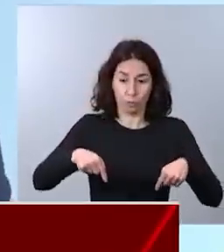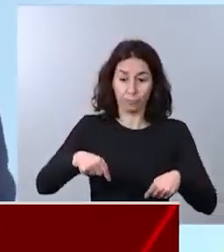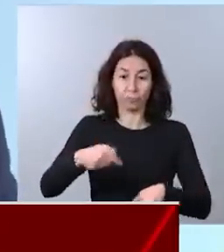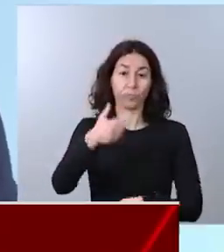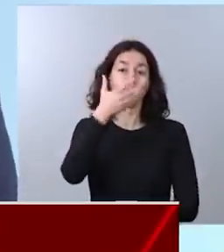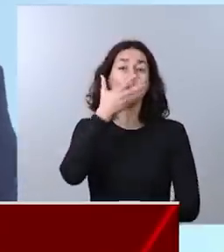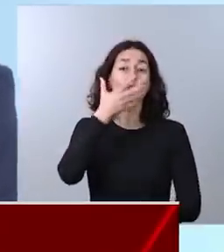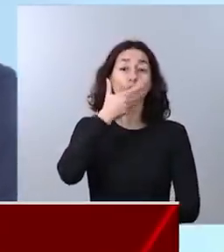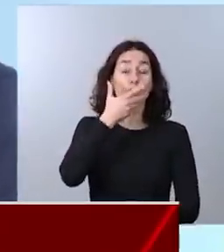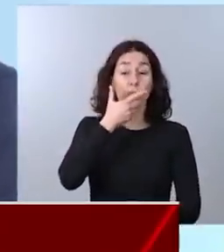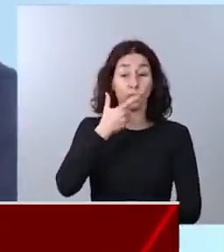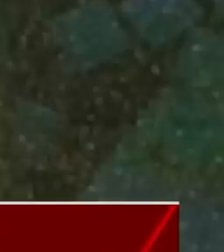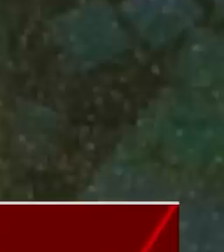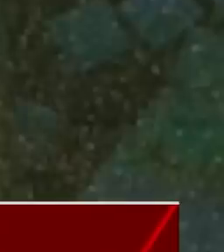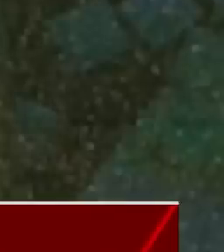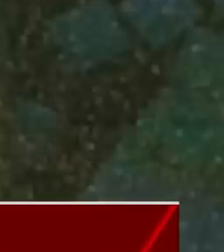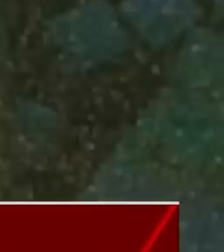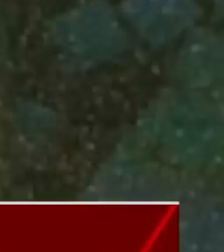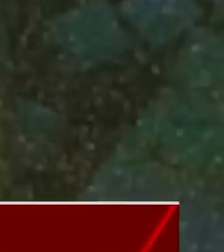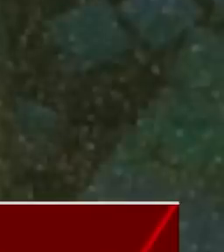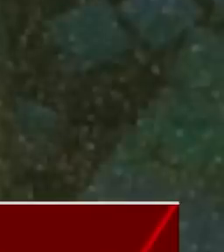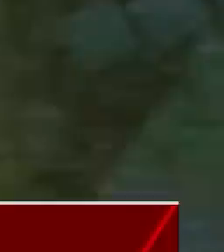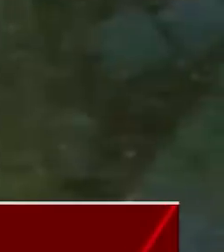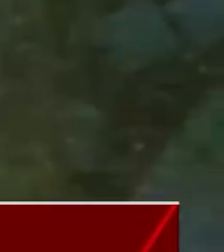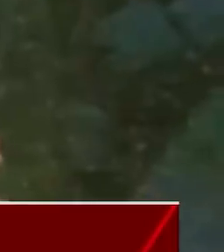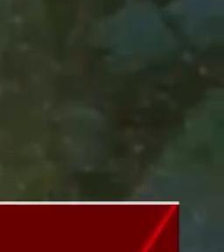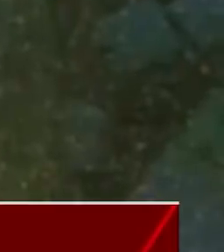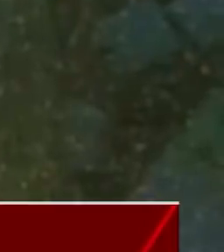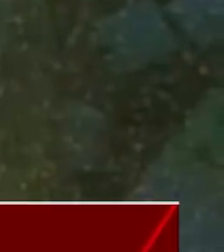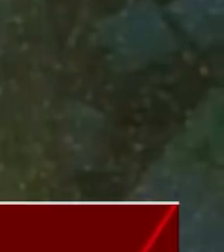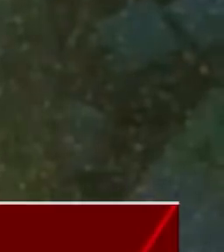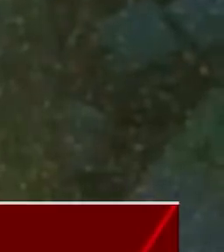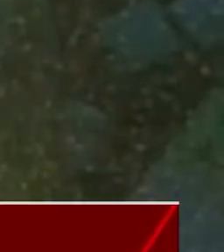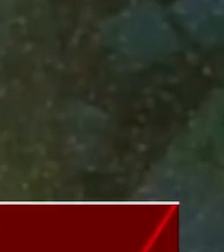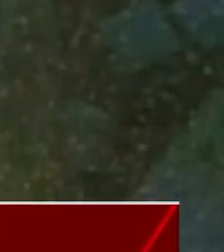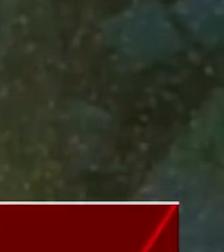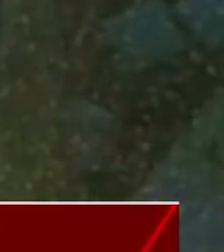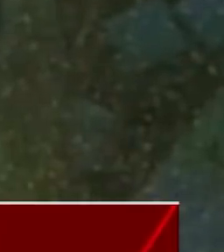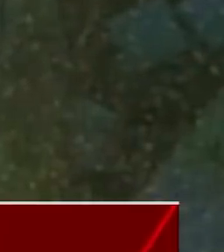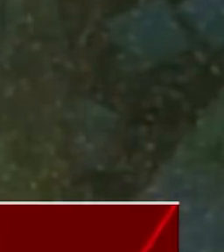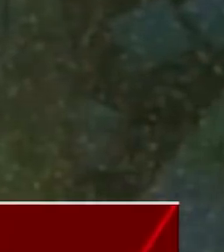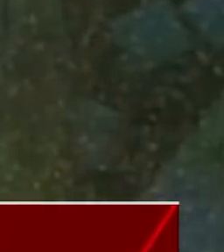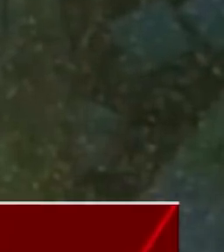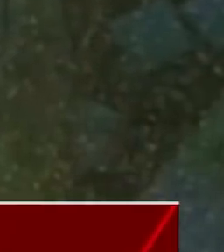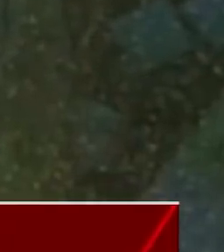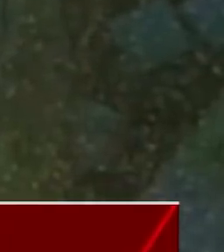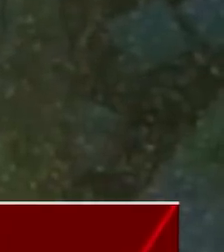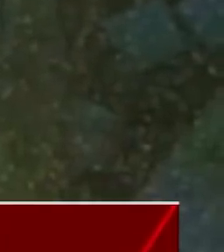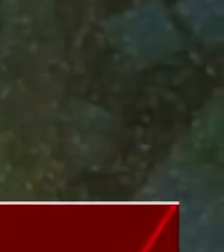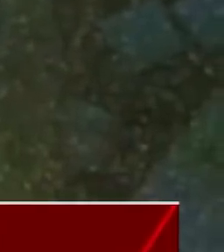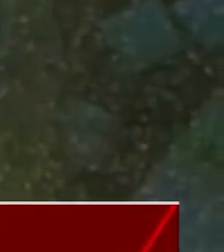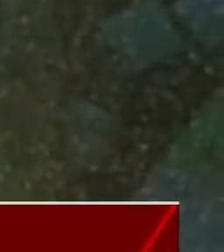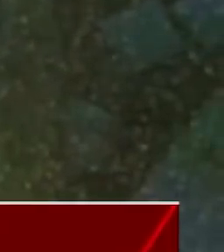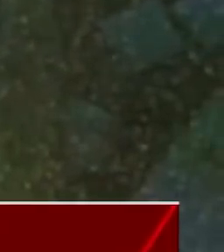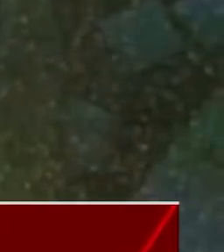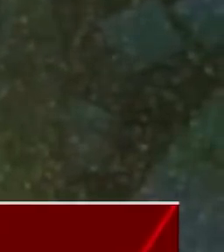sí es sí, que acaba excarcelando a violadores, las normas por las cuales puedes dejar sin castigo a sediciosos y a golpistas, las normas con